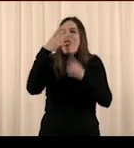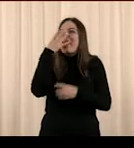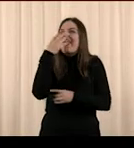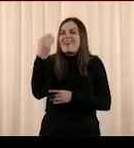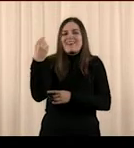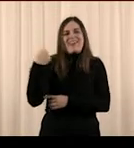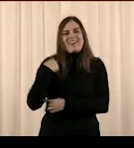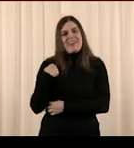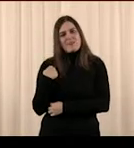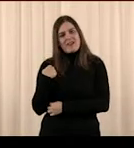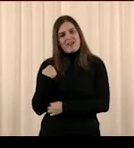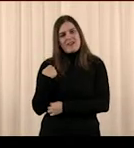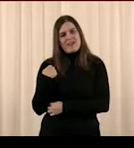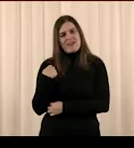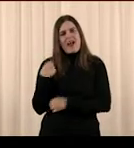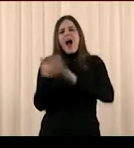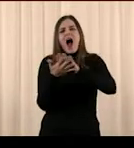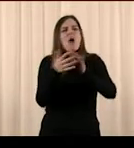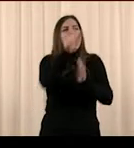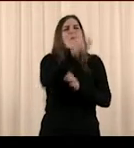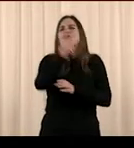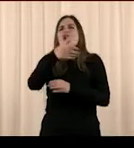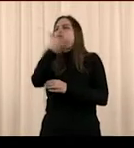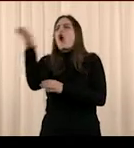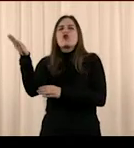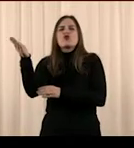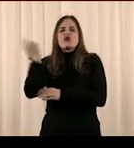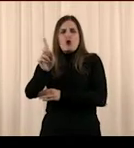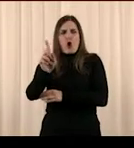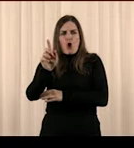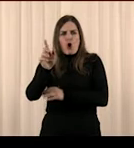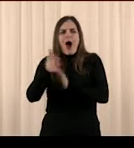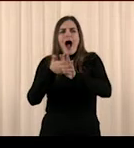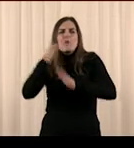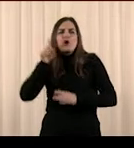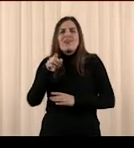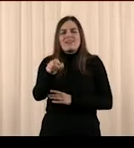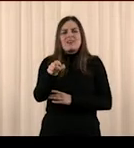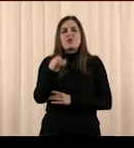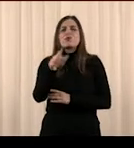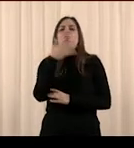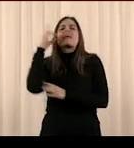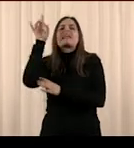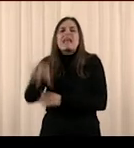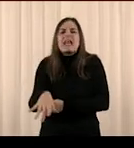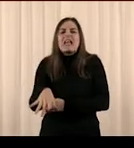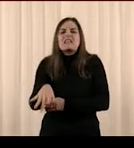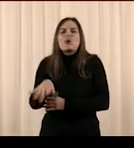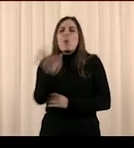No hablo de otras personas, sino de ti. Compréndete a ti mismo. ¿Quién eres? Las bendiciones que has